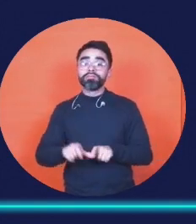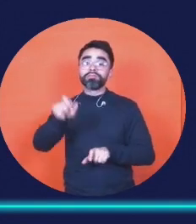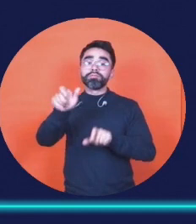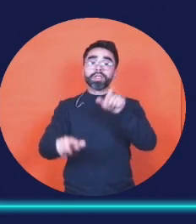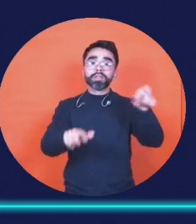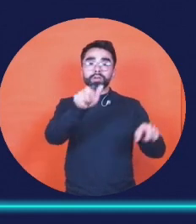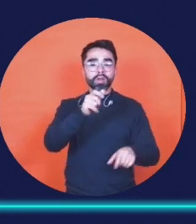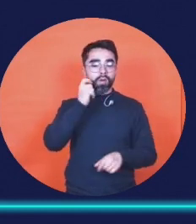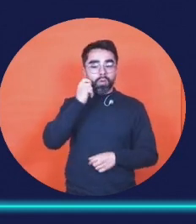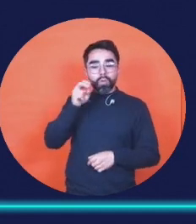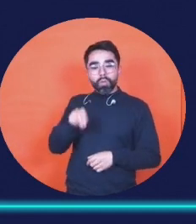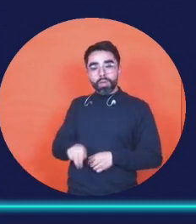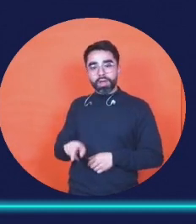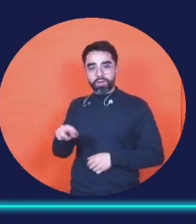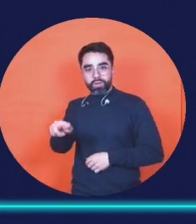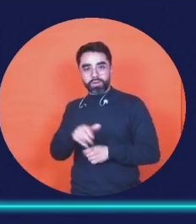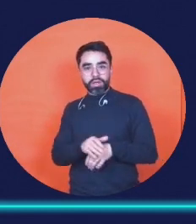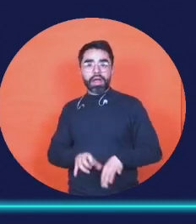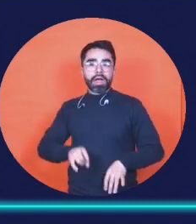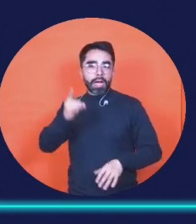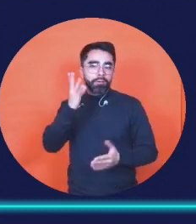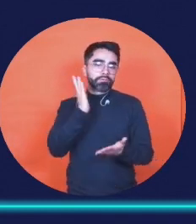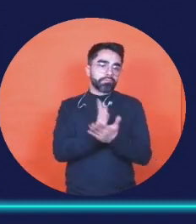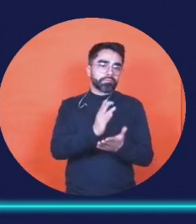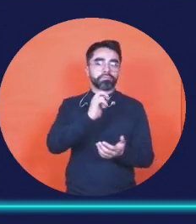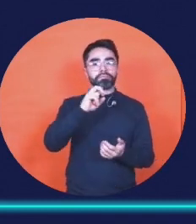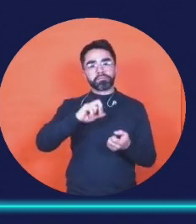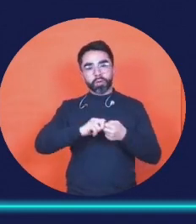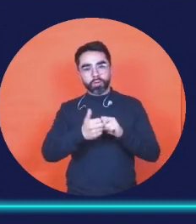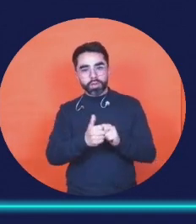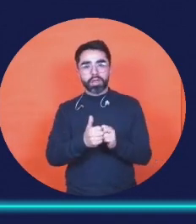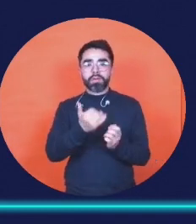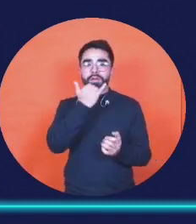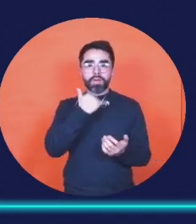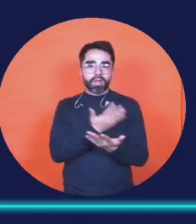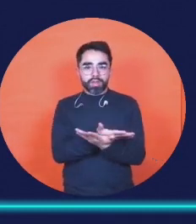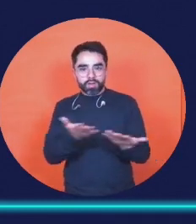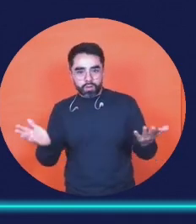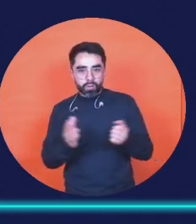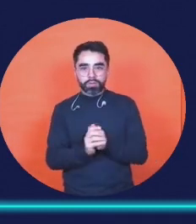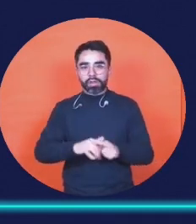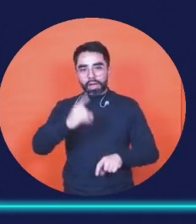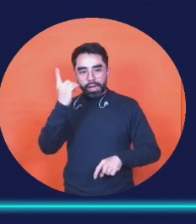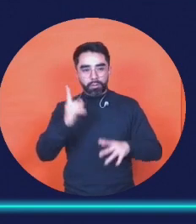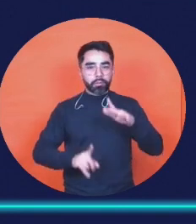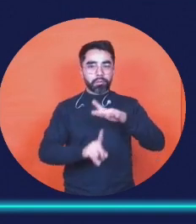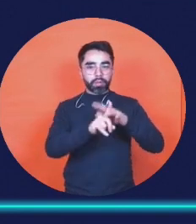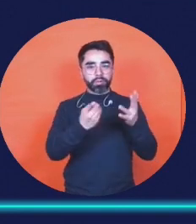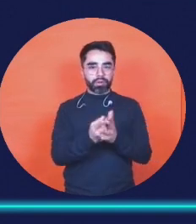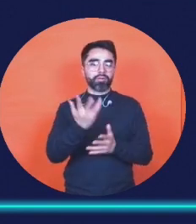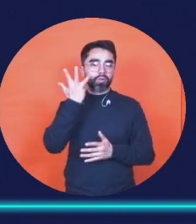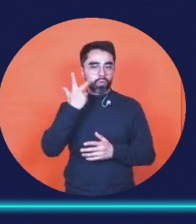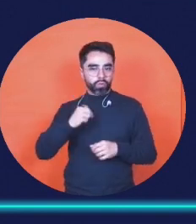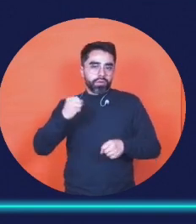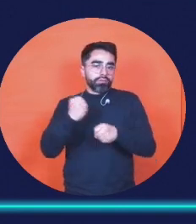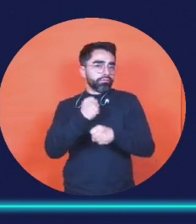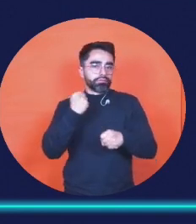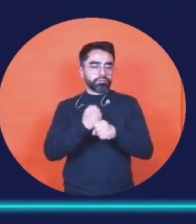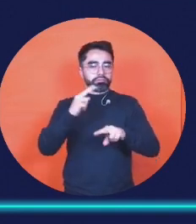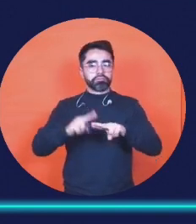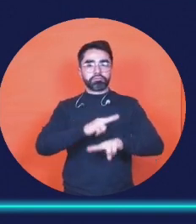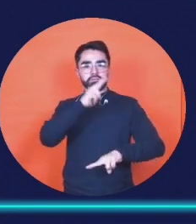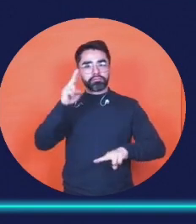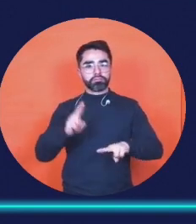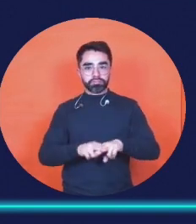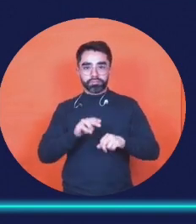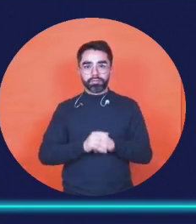decía, los errores, los problemas, las dificultades, las crisis, hacen parte del día a día del trabajo, pero hacen parte de las